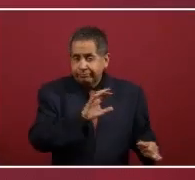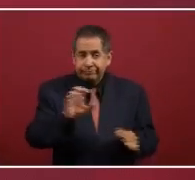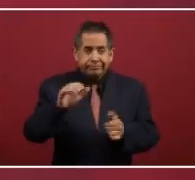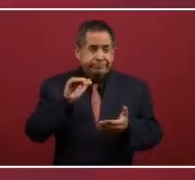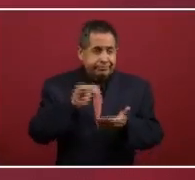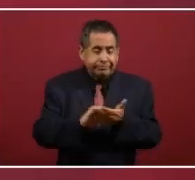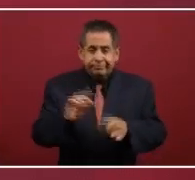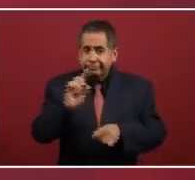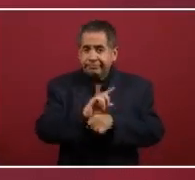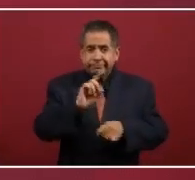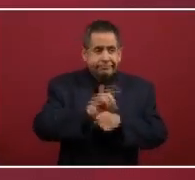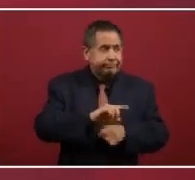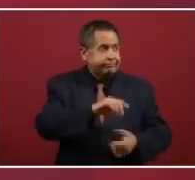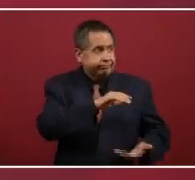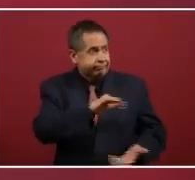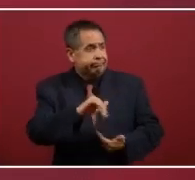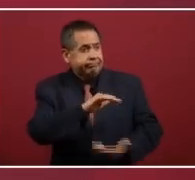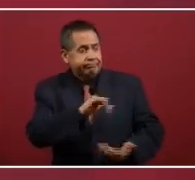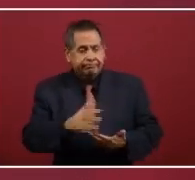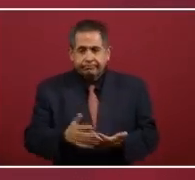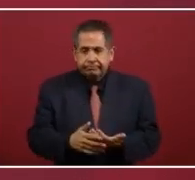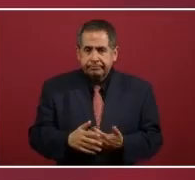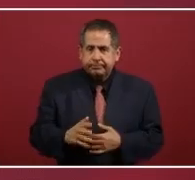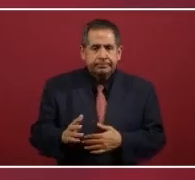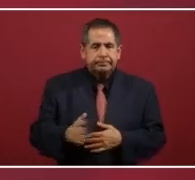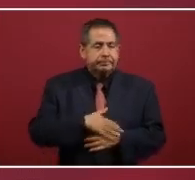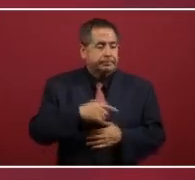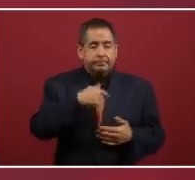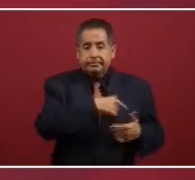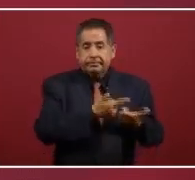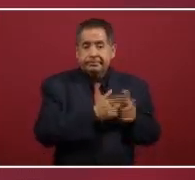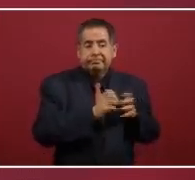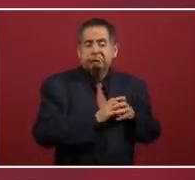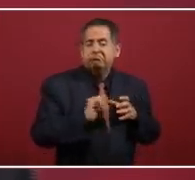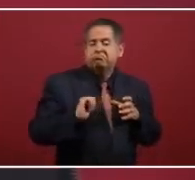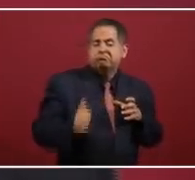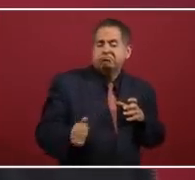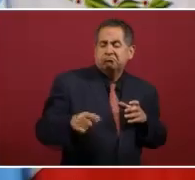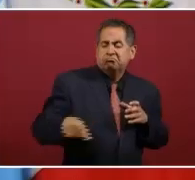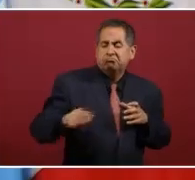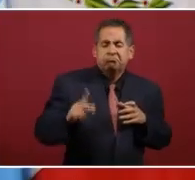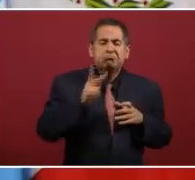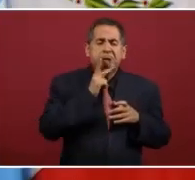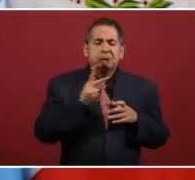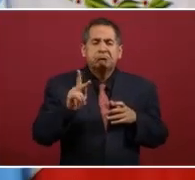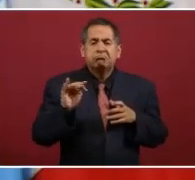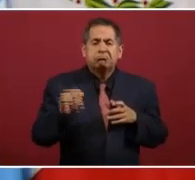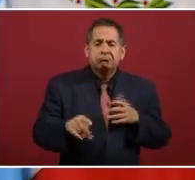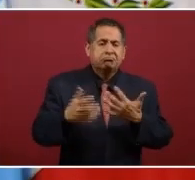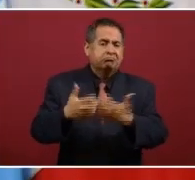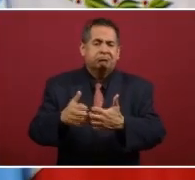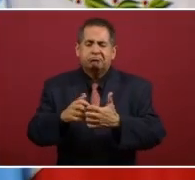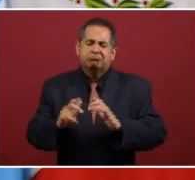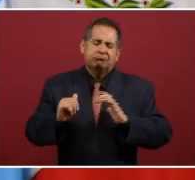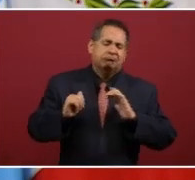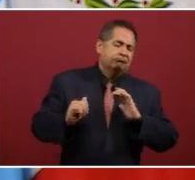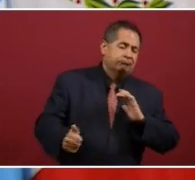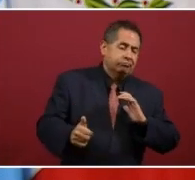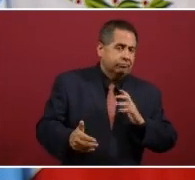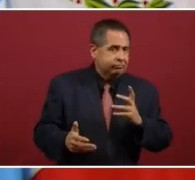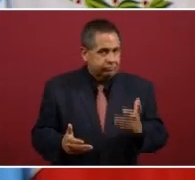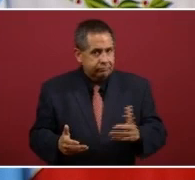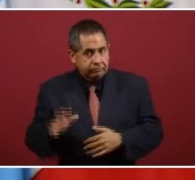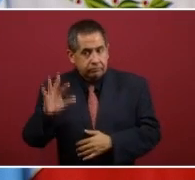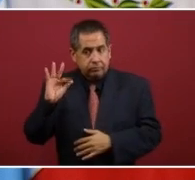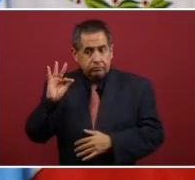diarios, porque dejaron de manera deliberada que se arruinaran las refinerías y en 40